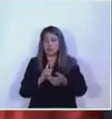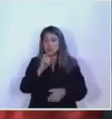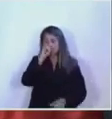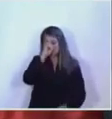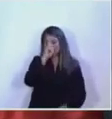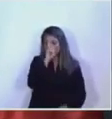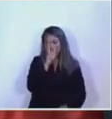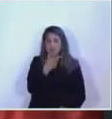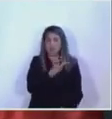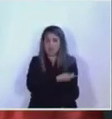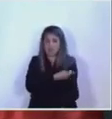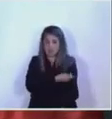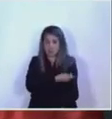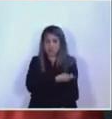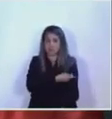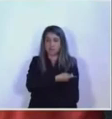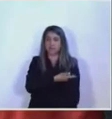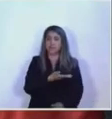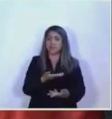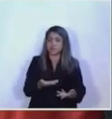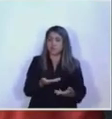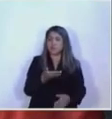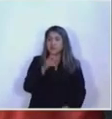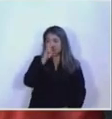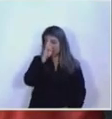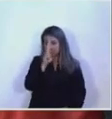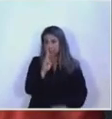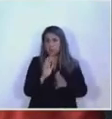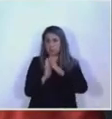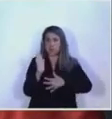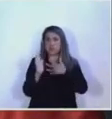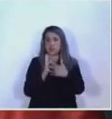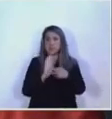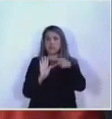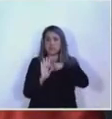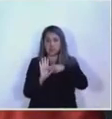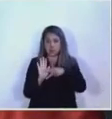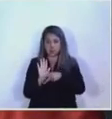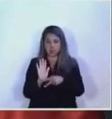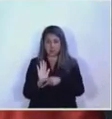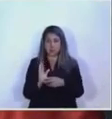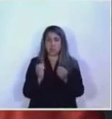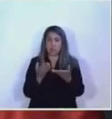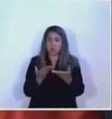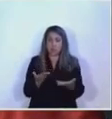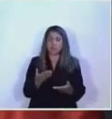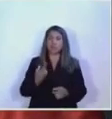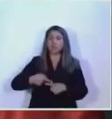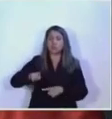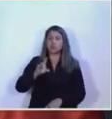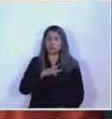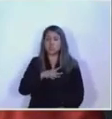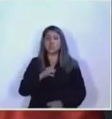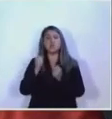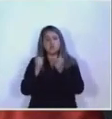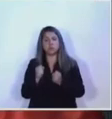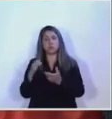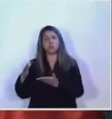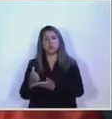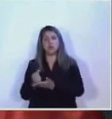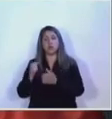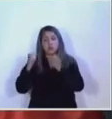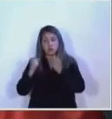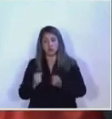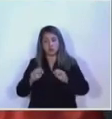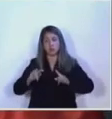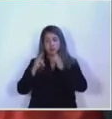vacunas, sin diferencias y respetando calendarios y normas. Claramente, otro Chile es posible. Podemos